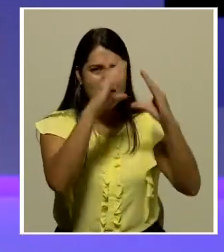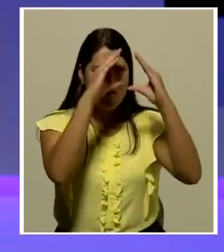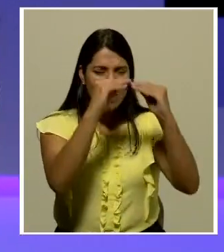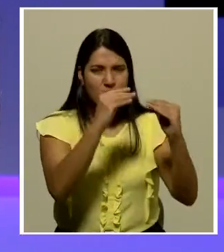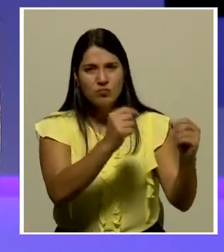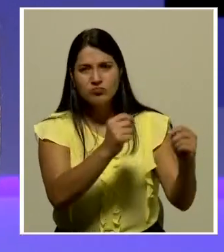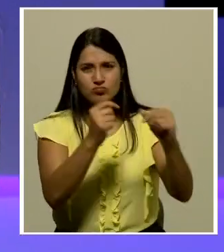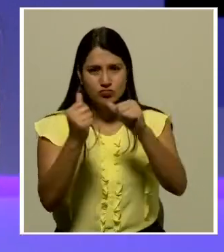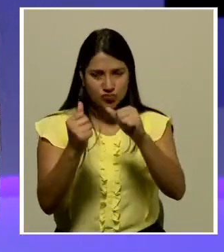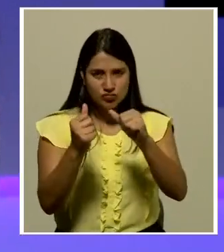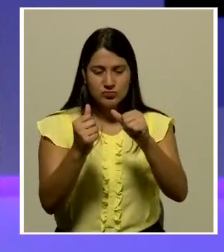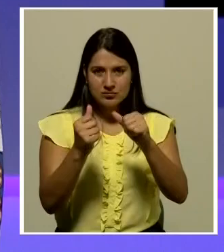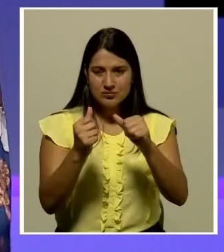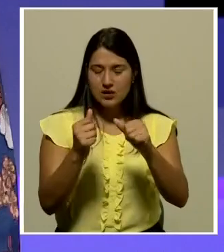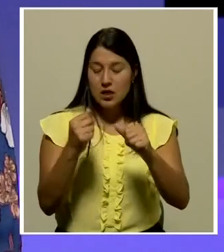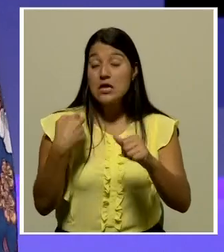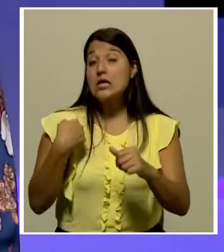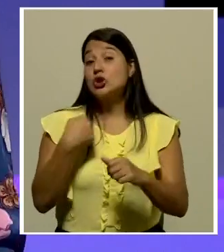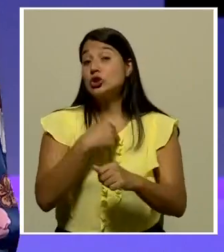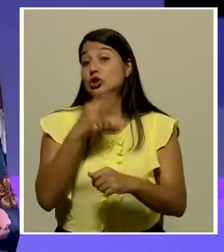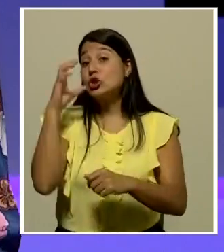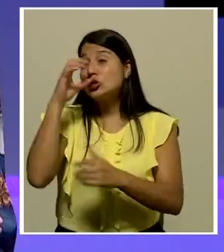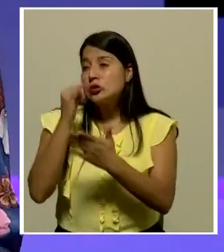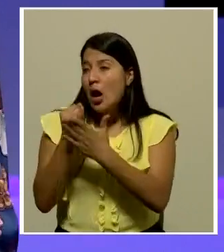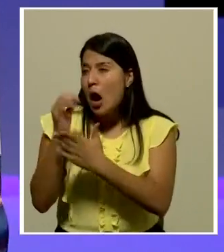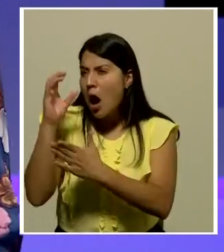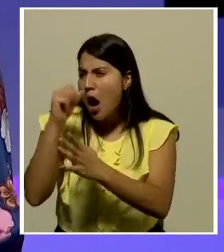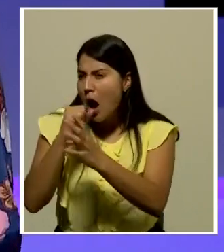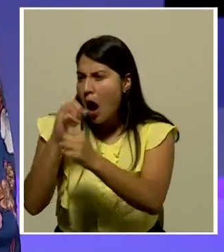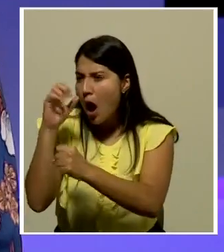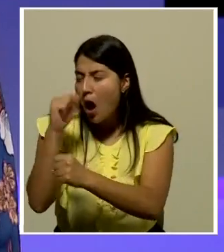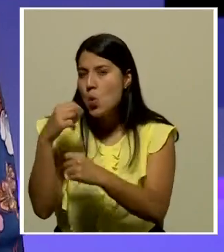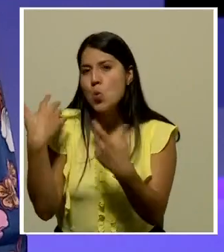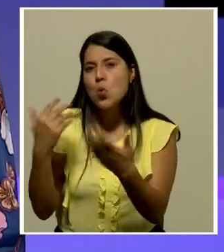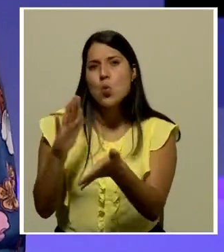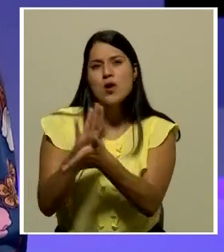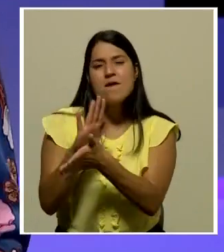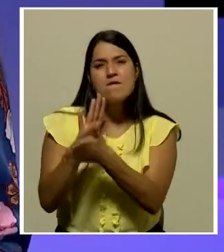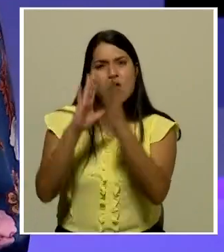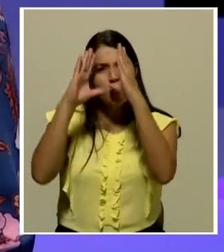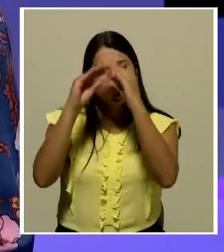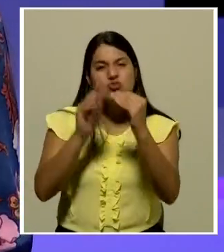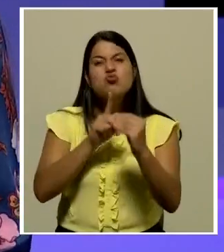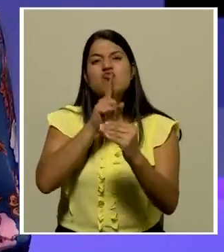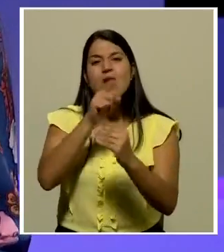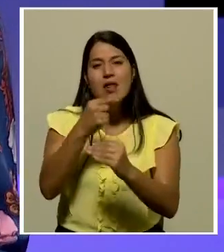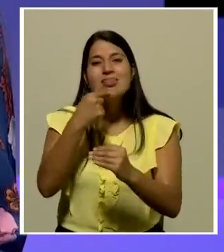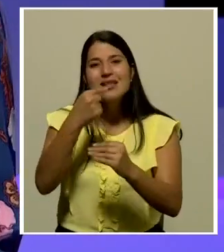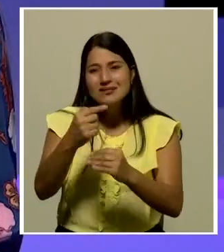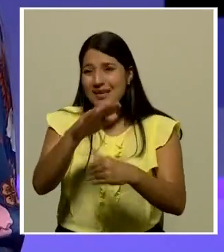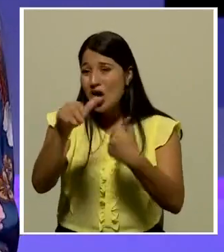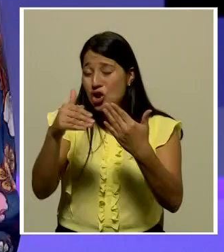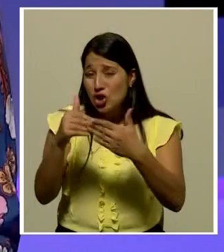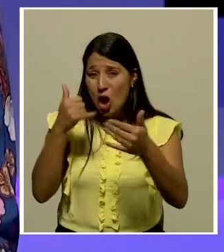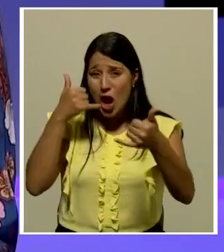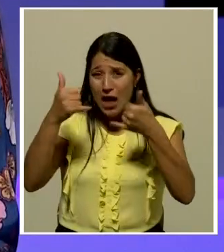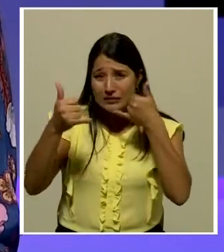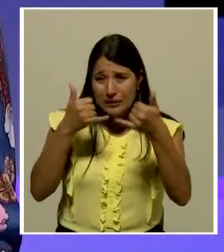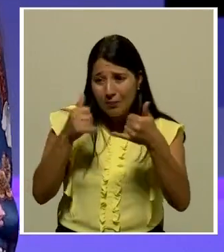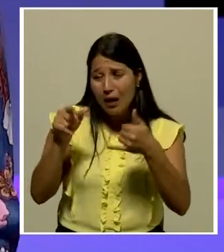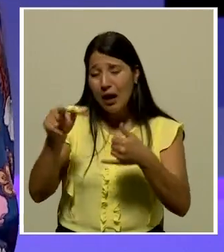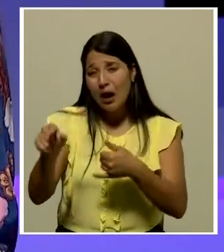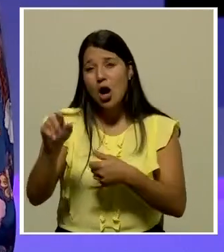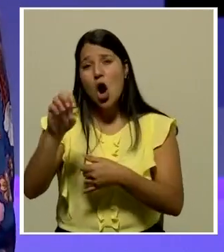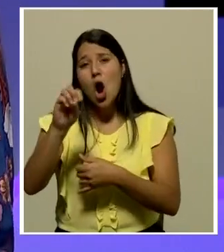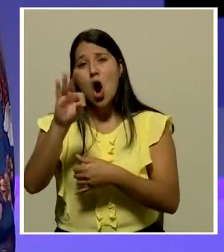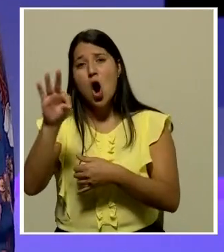realmente revelaba ese informe, que eran estas cientos de llamadas y mensajes que había entre Juan Carlos Bolaños, el empresario que ya para ese momento